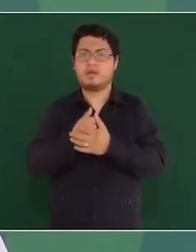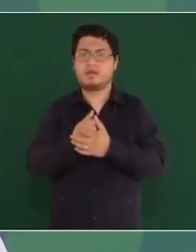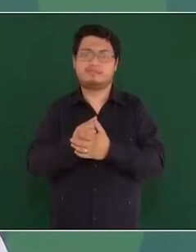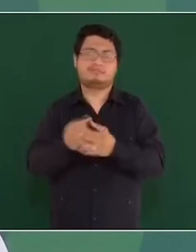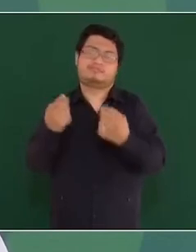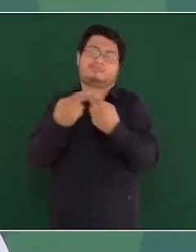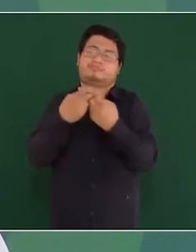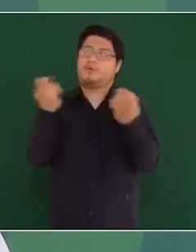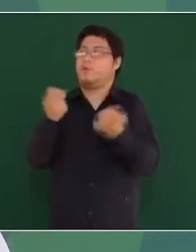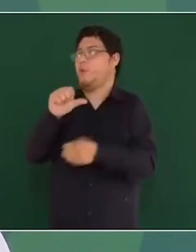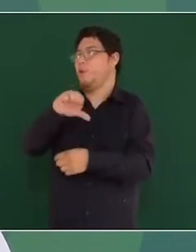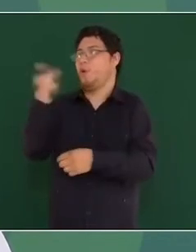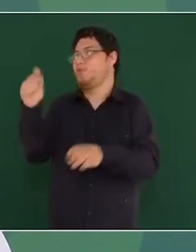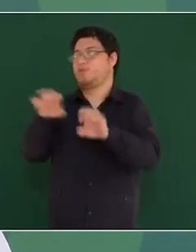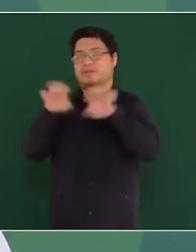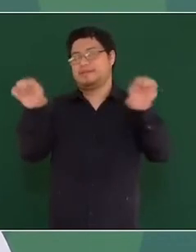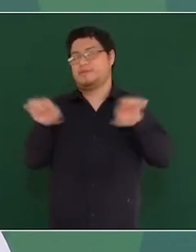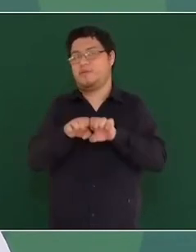partido.